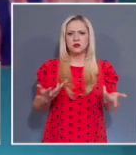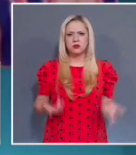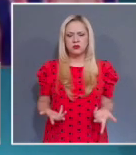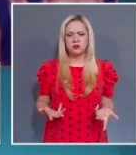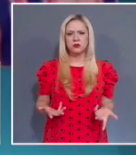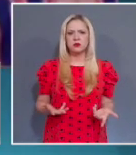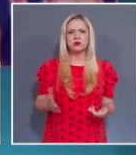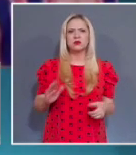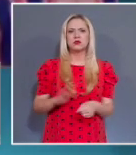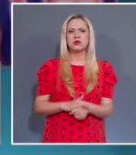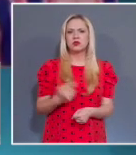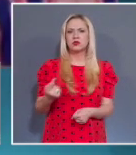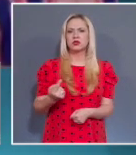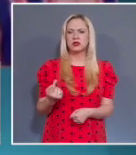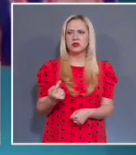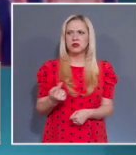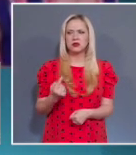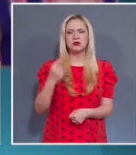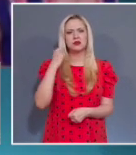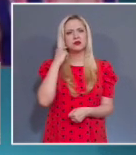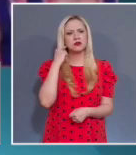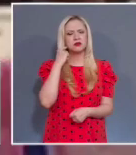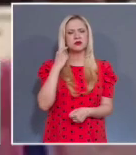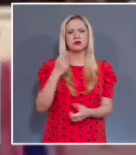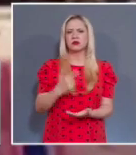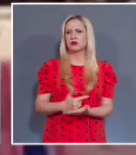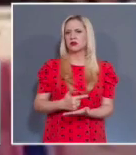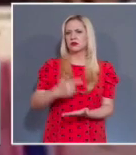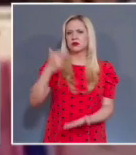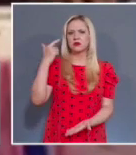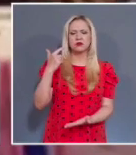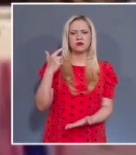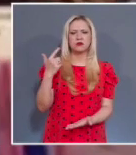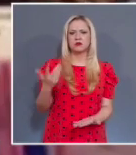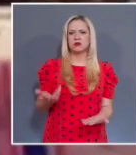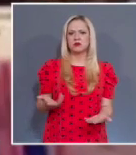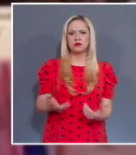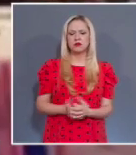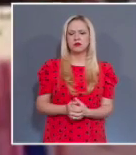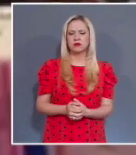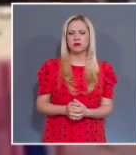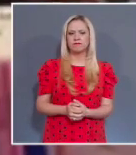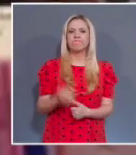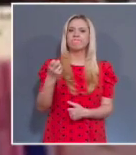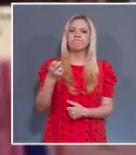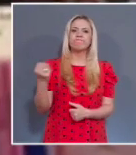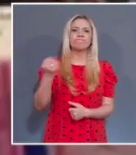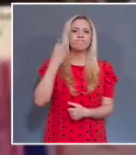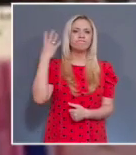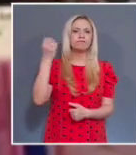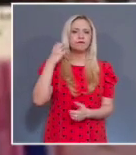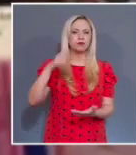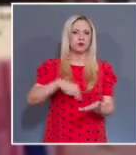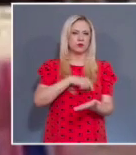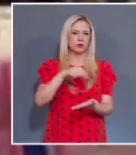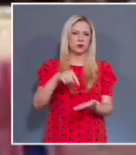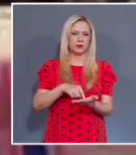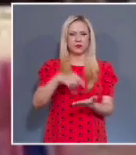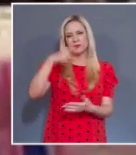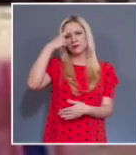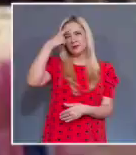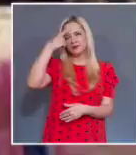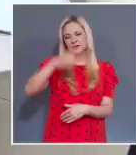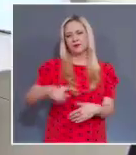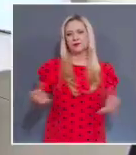acredita la legítima defensa y la violación sexual. En conferencia, en el Centro Nacional de Comunicación Social,